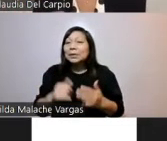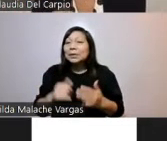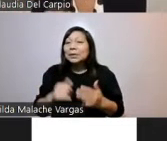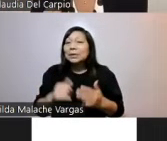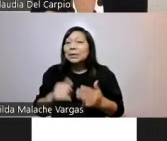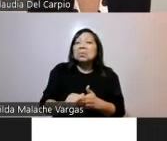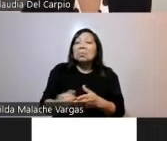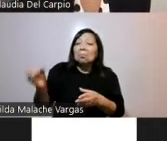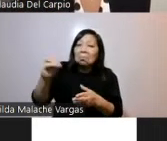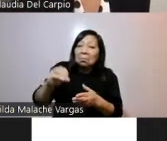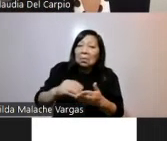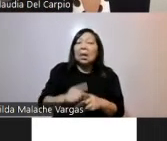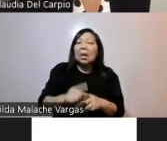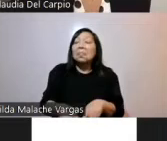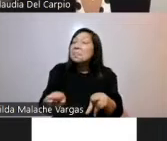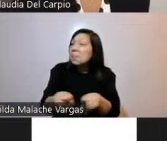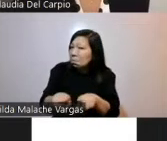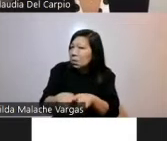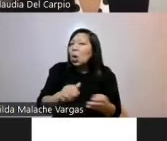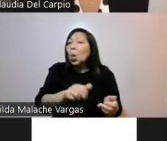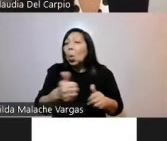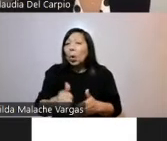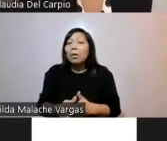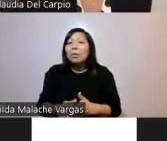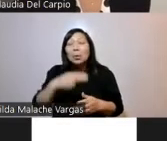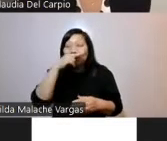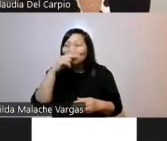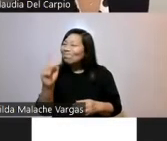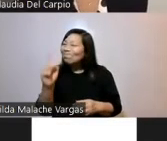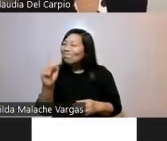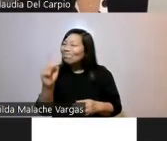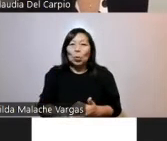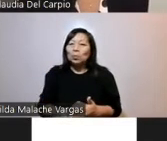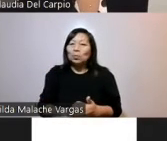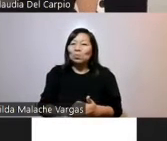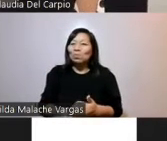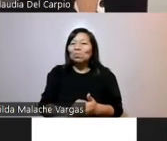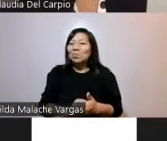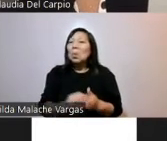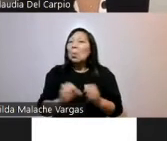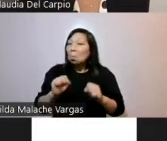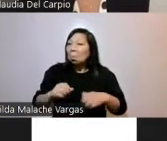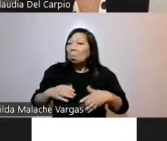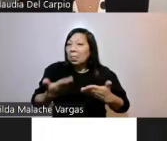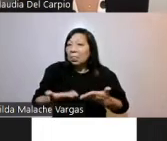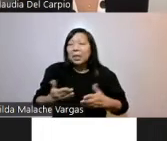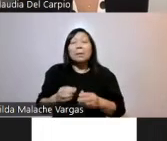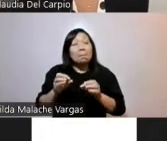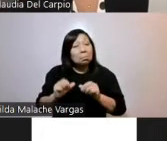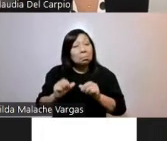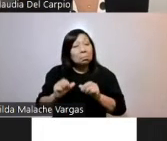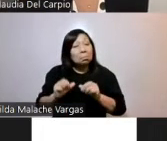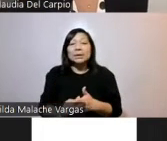le pueden agregar pantenol. No debe tener perfumes o alergenos, puede tener preservantes